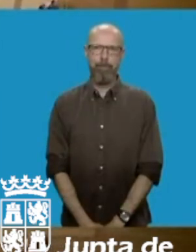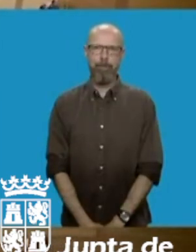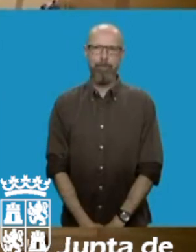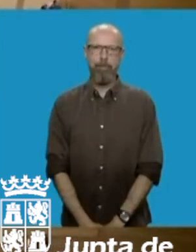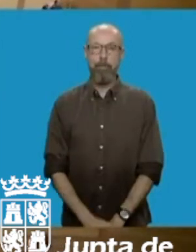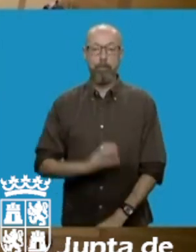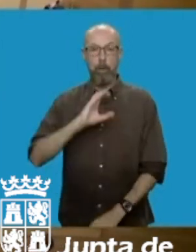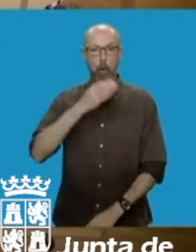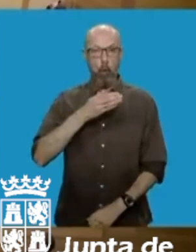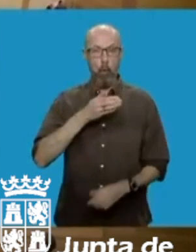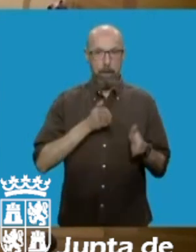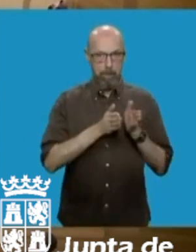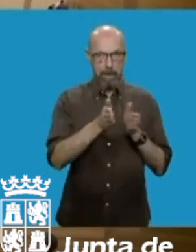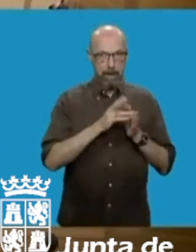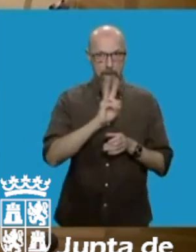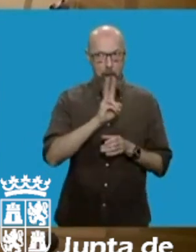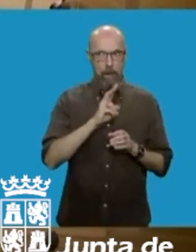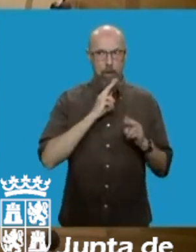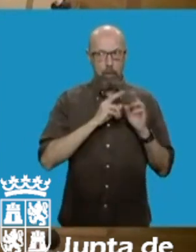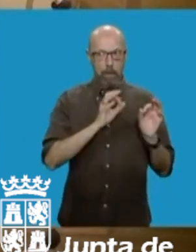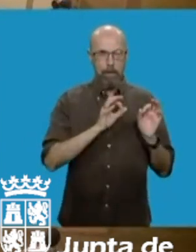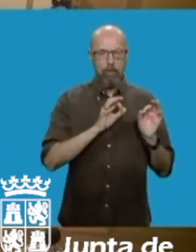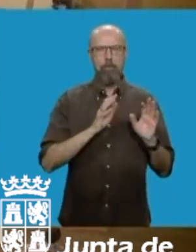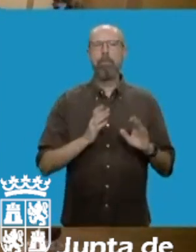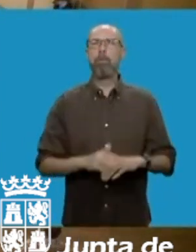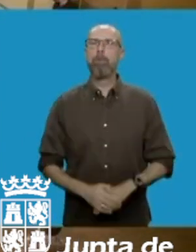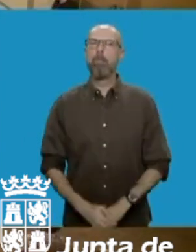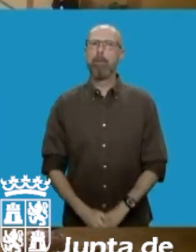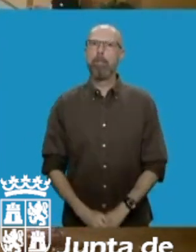El Club Patinaje en Línea Valladolid